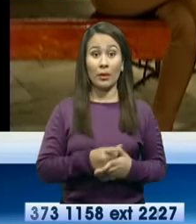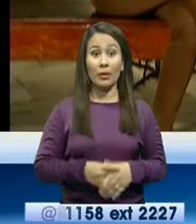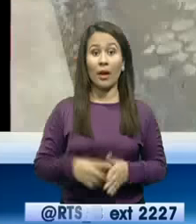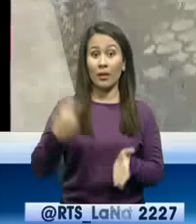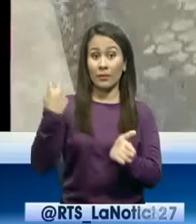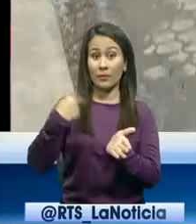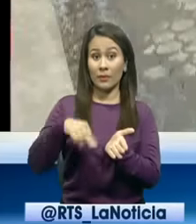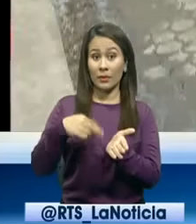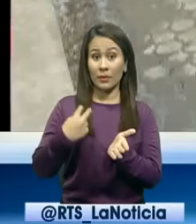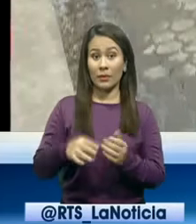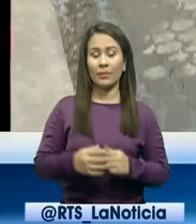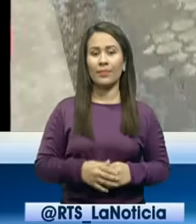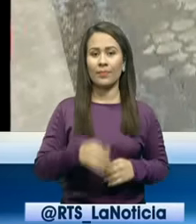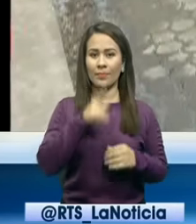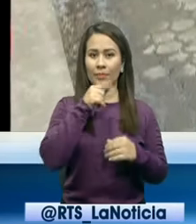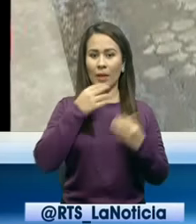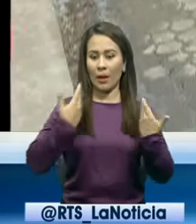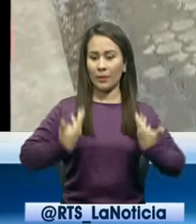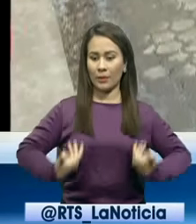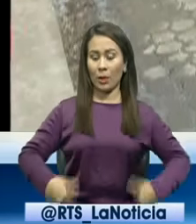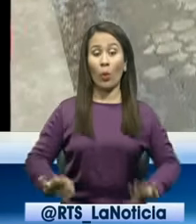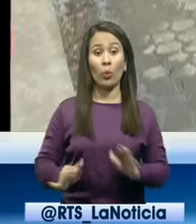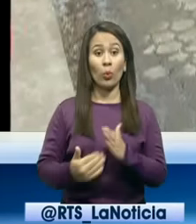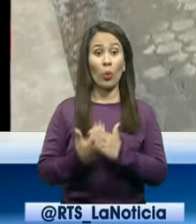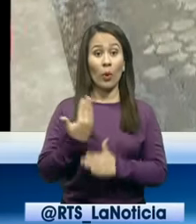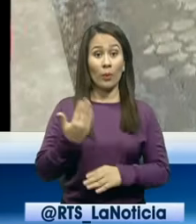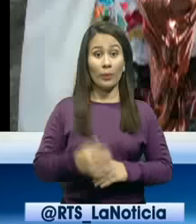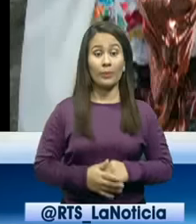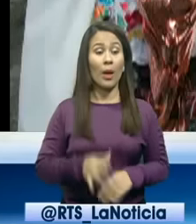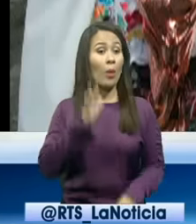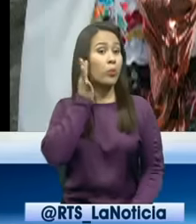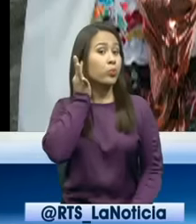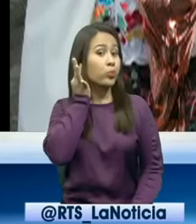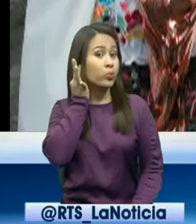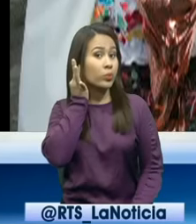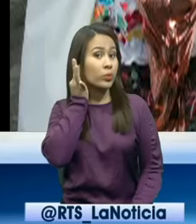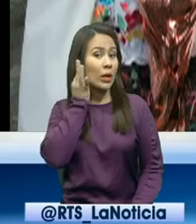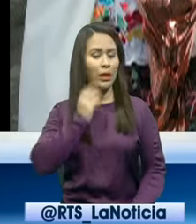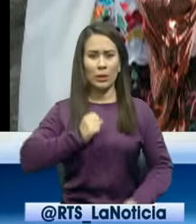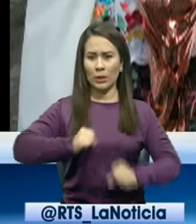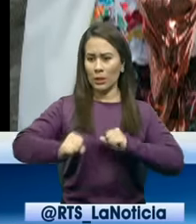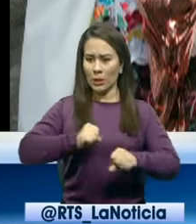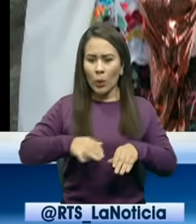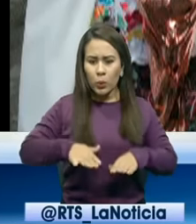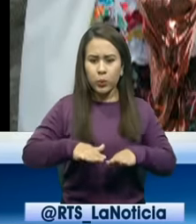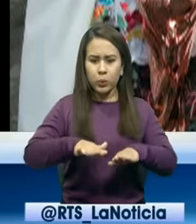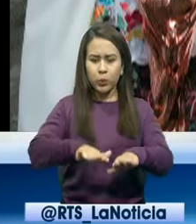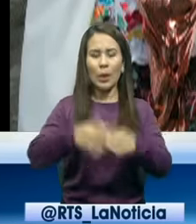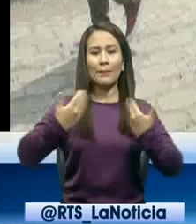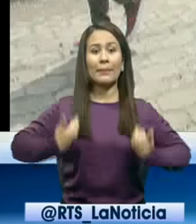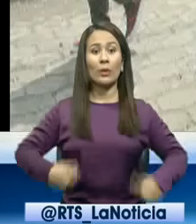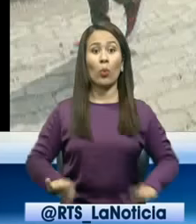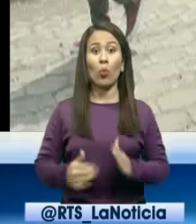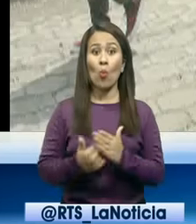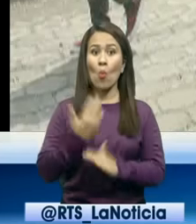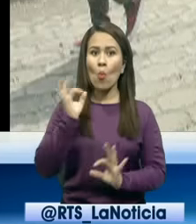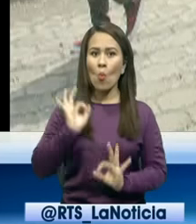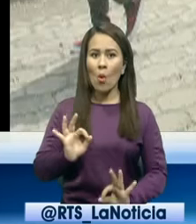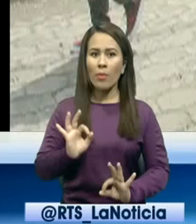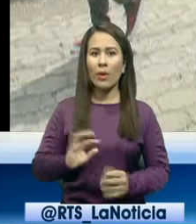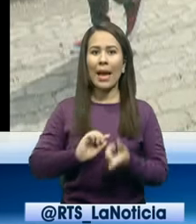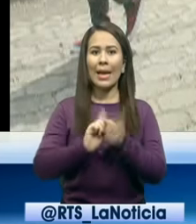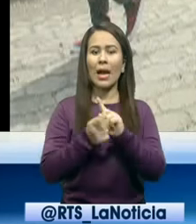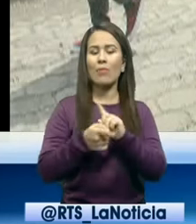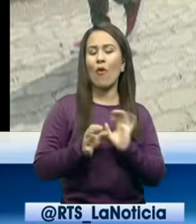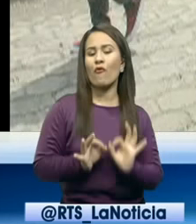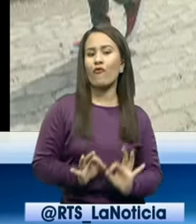las fiestas los vestidos son nuevos. Por ejemplo, las mujeres se esmeran en ponerse vestidos nuevos, incluso cambiar